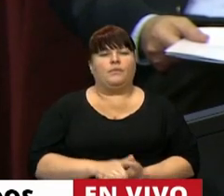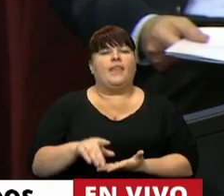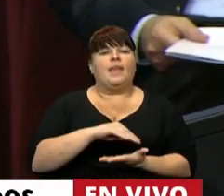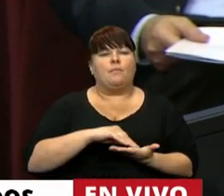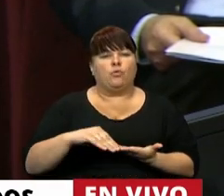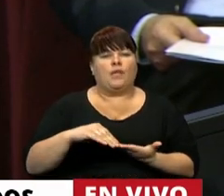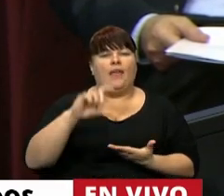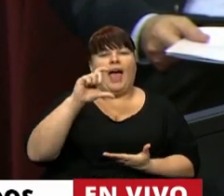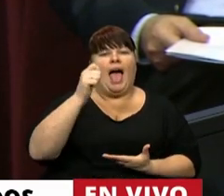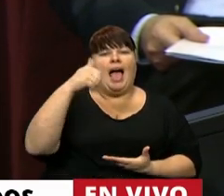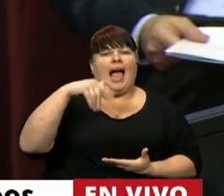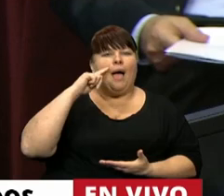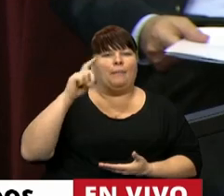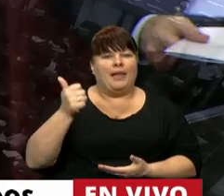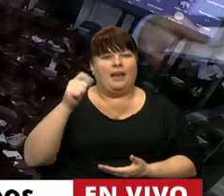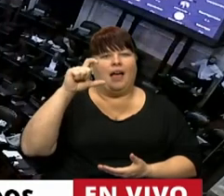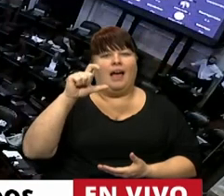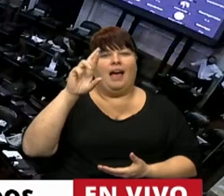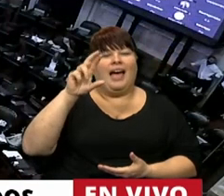Diputada Camila Crescimbeni.